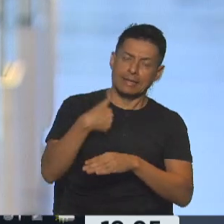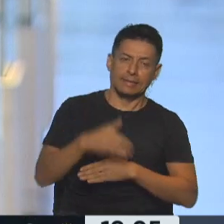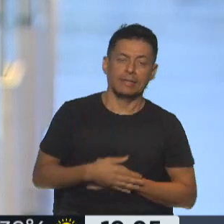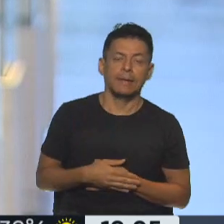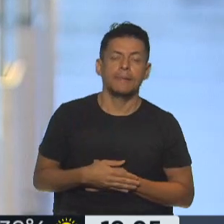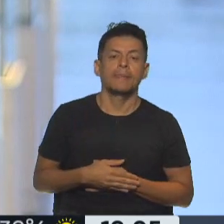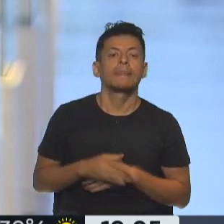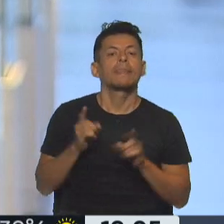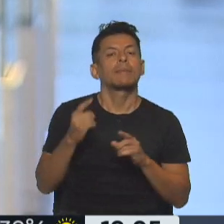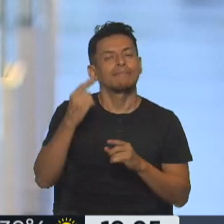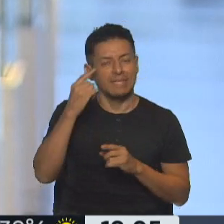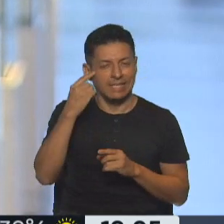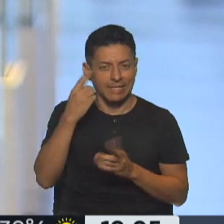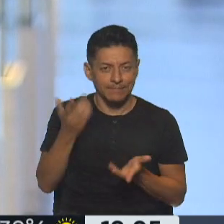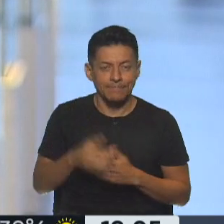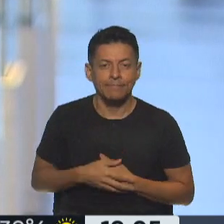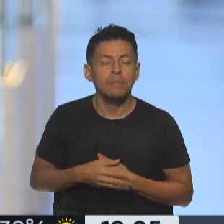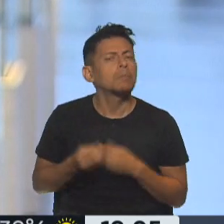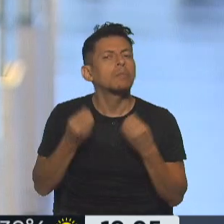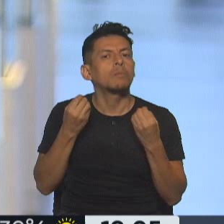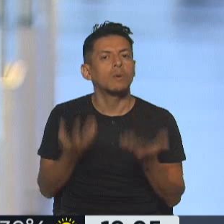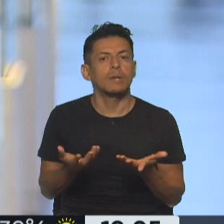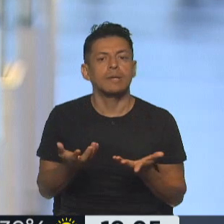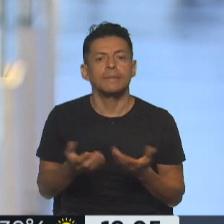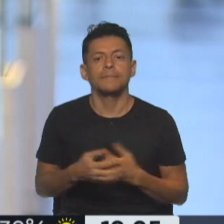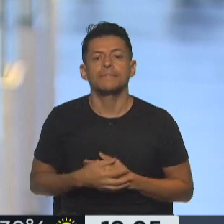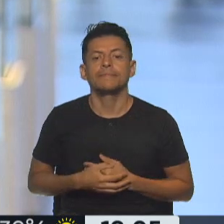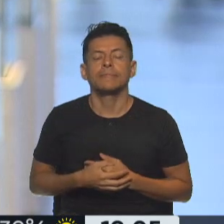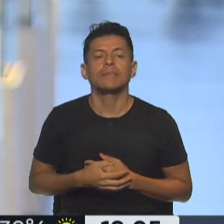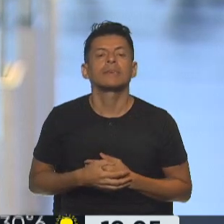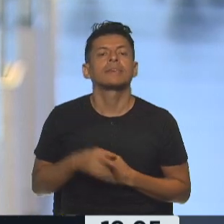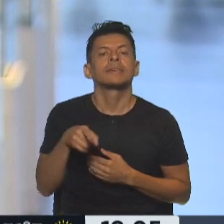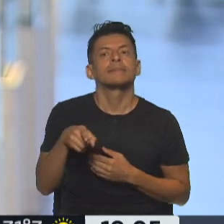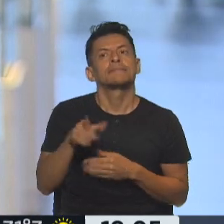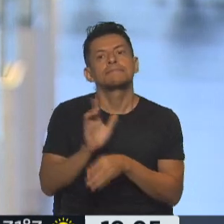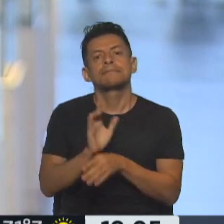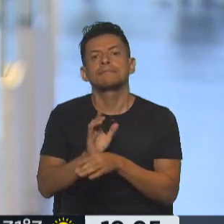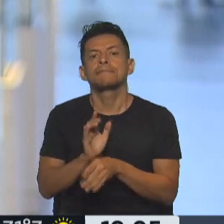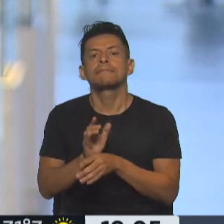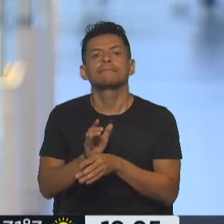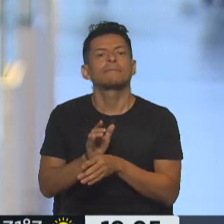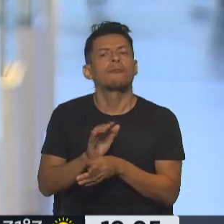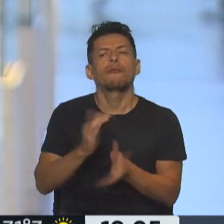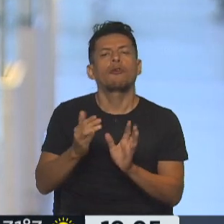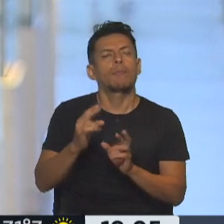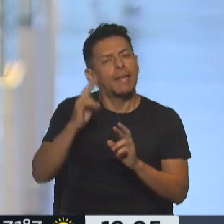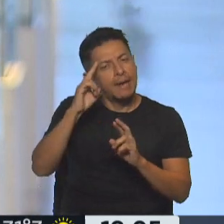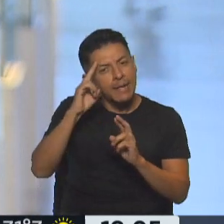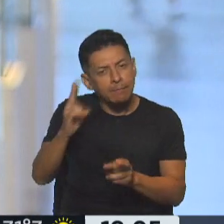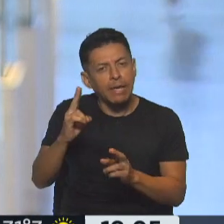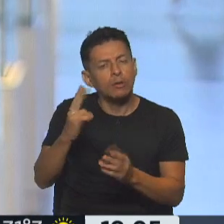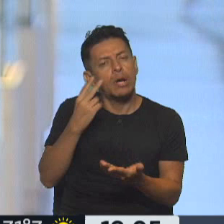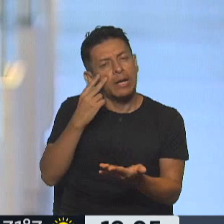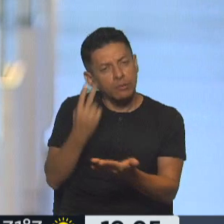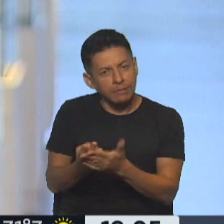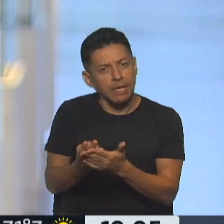viaje a China. ¿Por qué? Porque esto también es una demostración del respeto y del reconocimiento de lo que